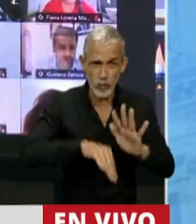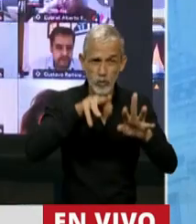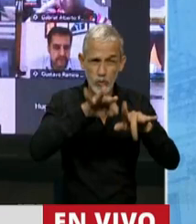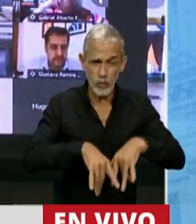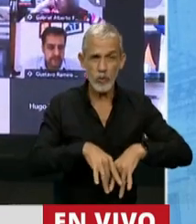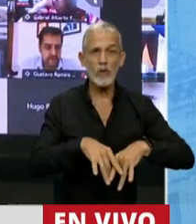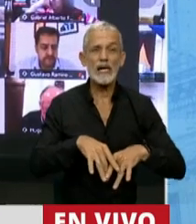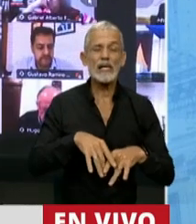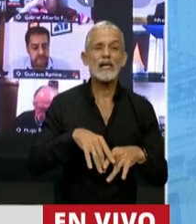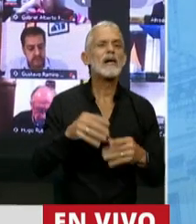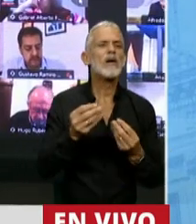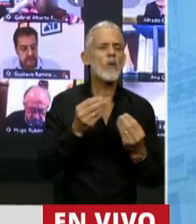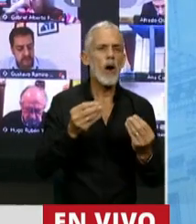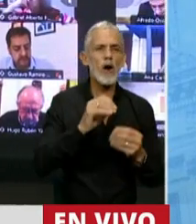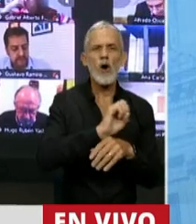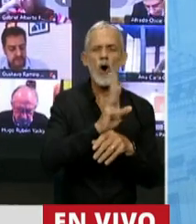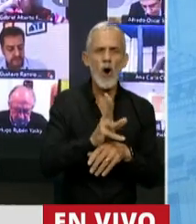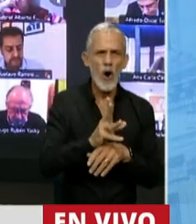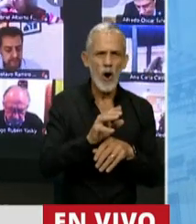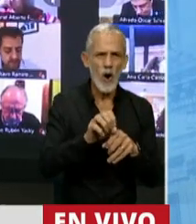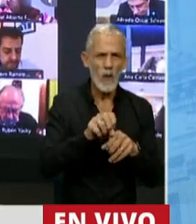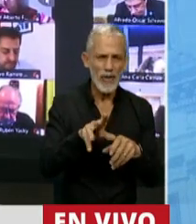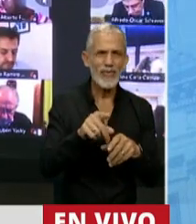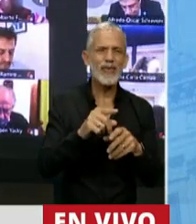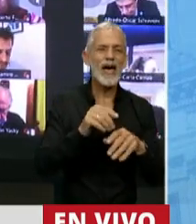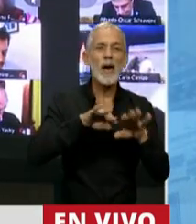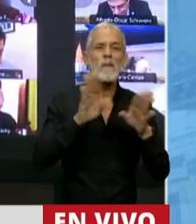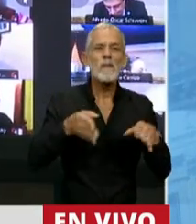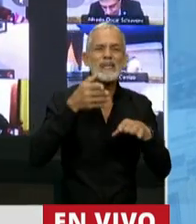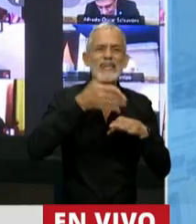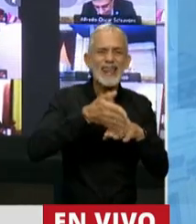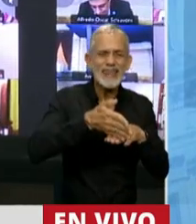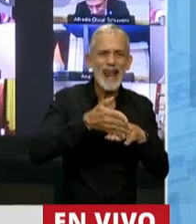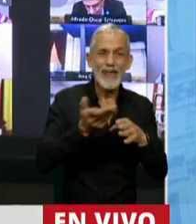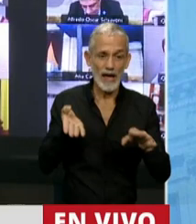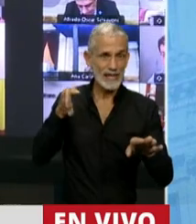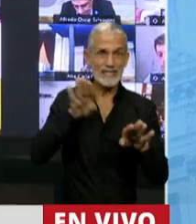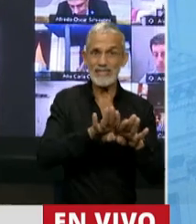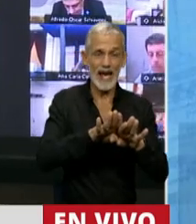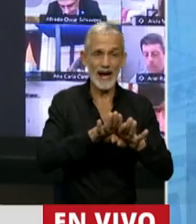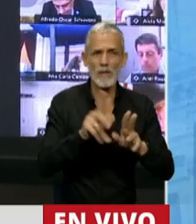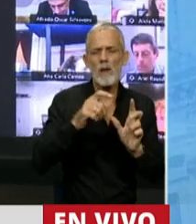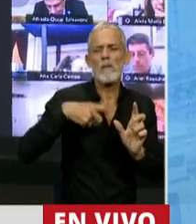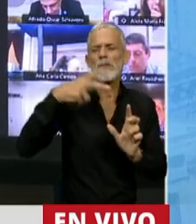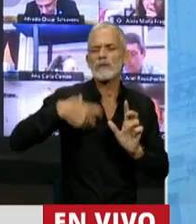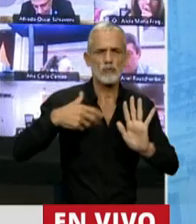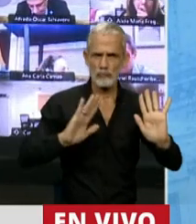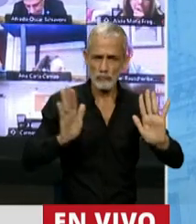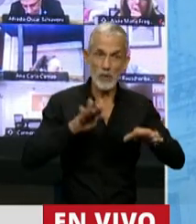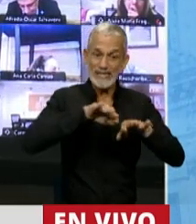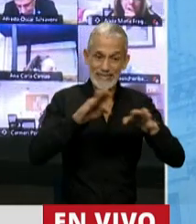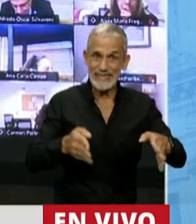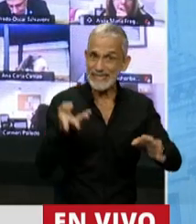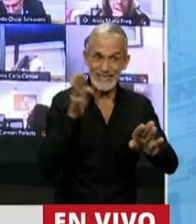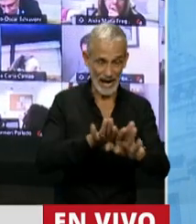estableció a raíz del COVID que la mesa de entrada se cerraba en términos personales y a partir de